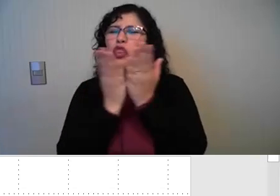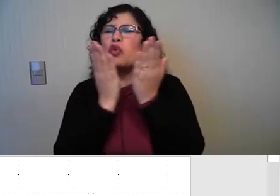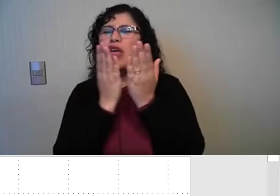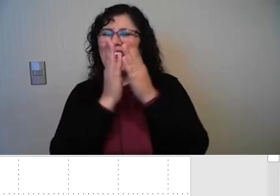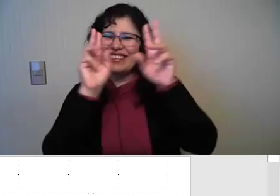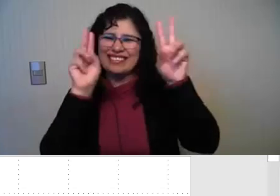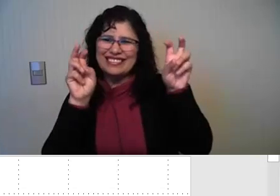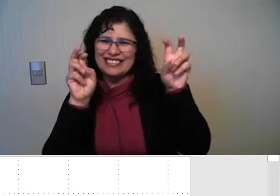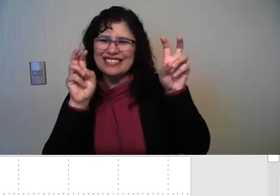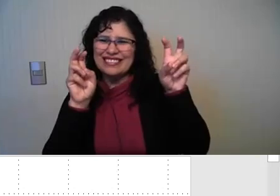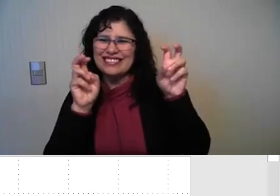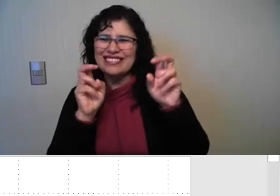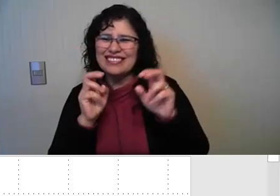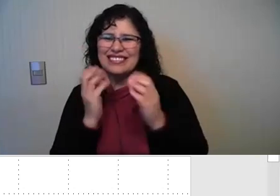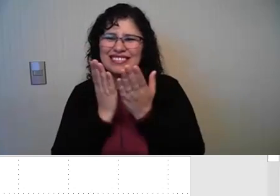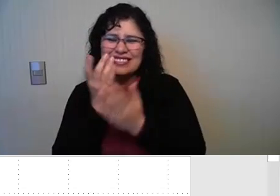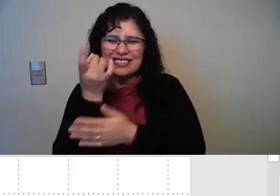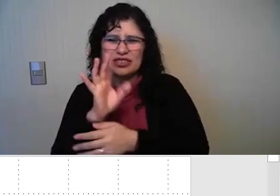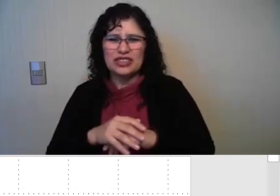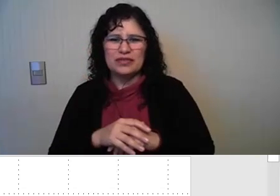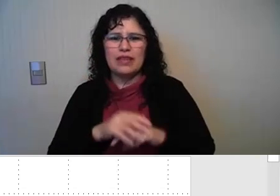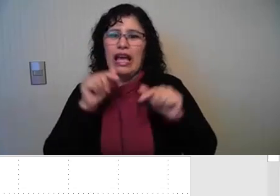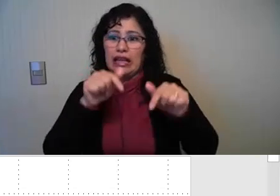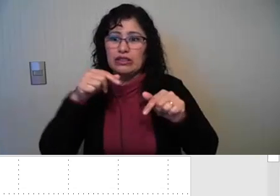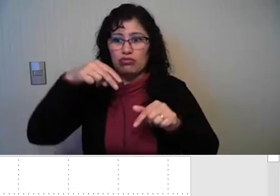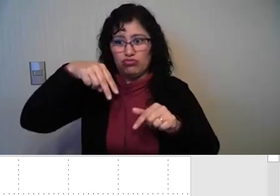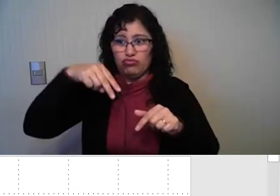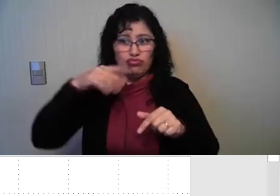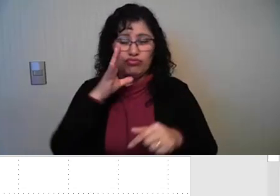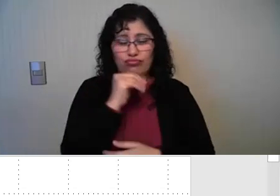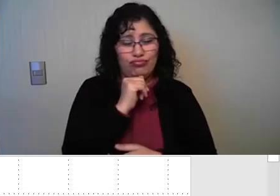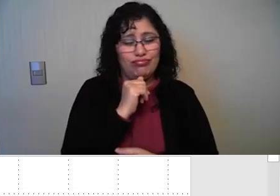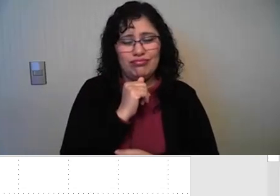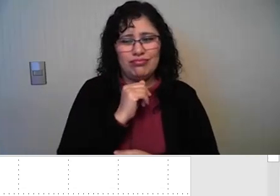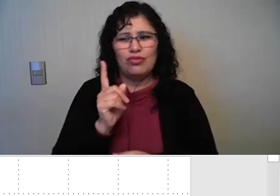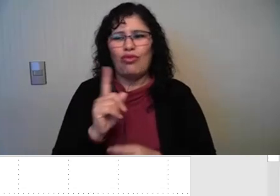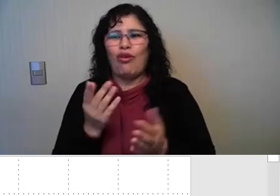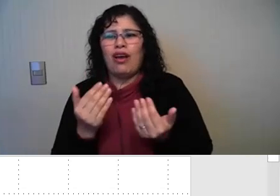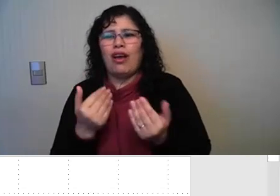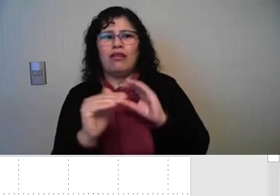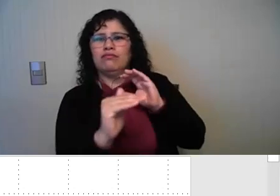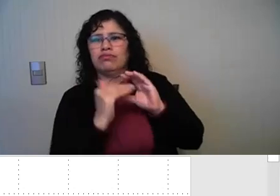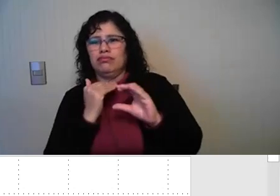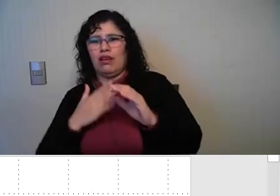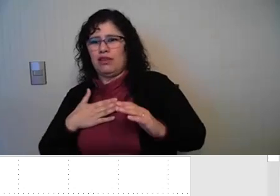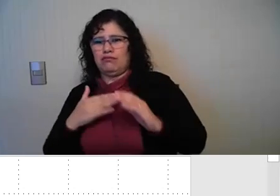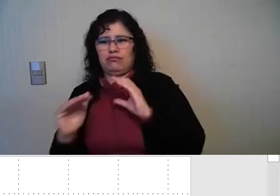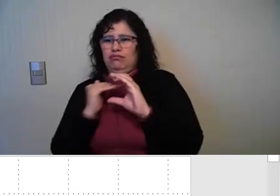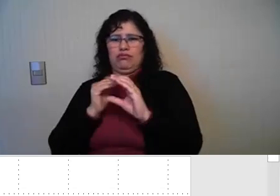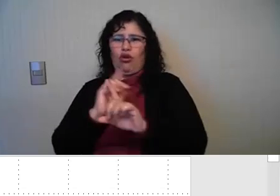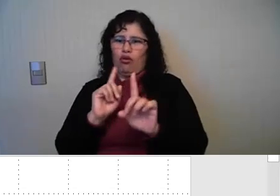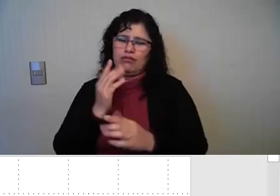refiere, no es evaluada esa parte. No es necesario que la envíen. Salvo